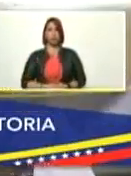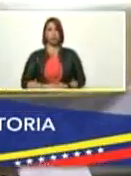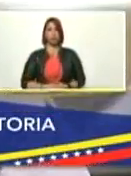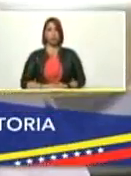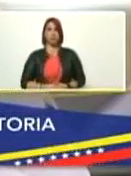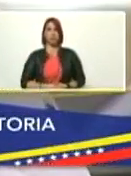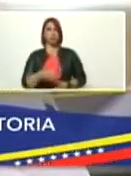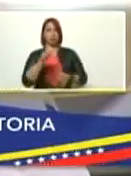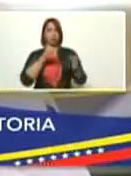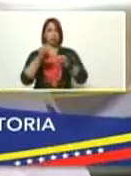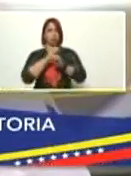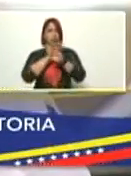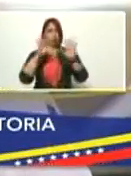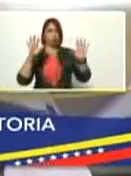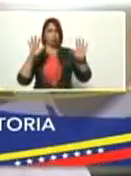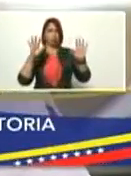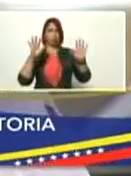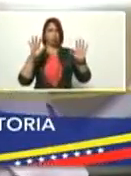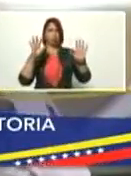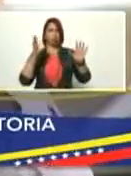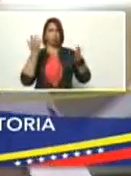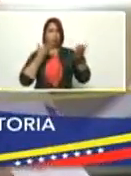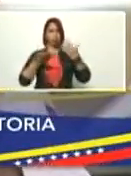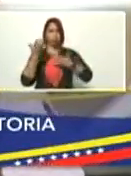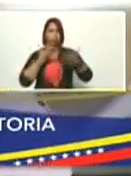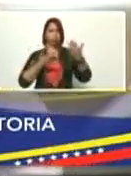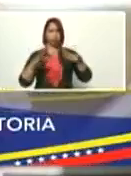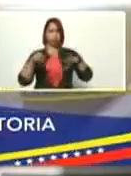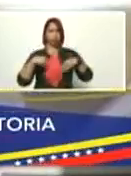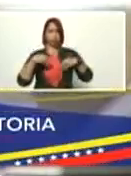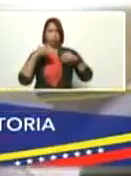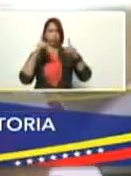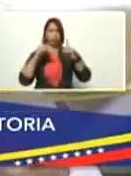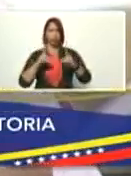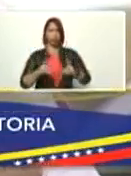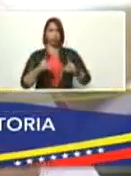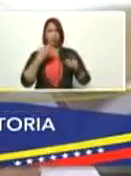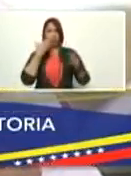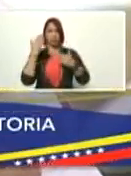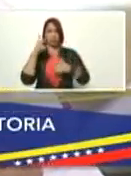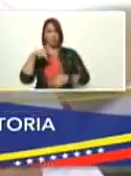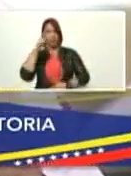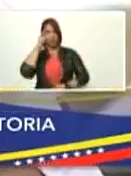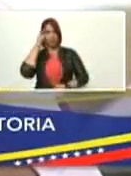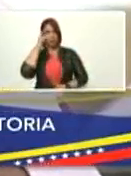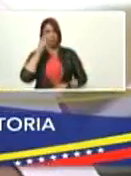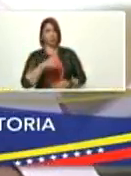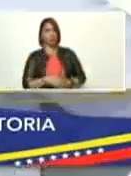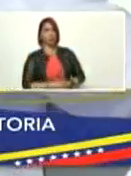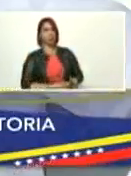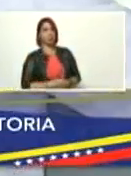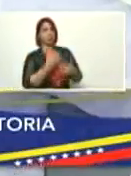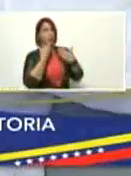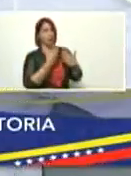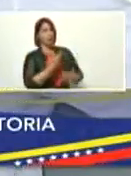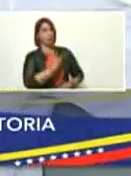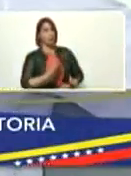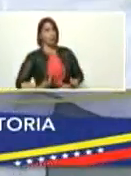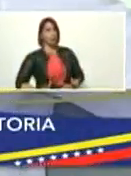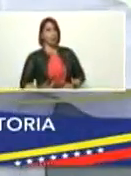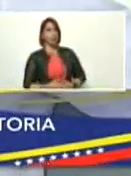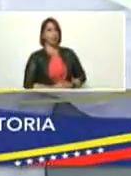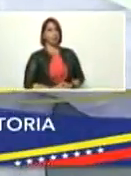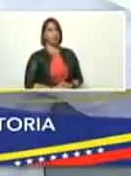la explicaras, la socializaras para tomar una decisión. Con ustedes, Pedro Calzadilla, adelante, por favor. Sí, gracias, presidente.